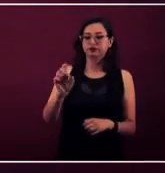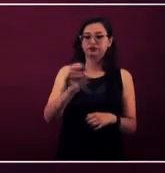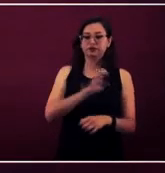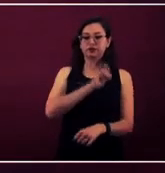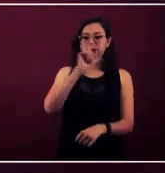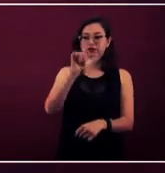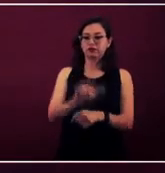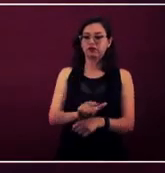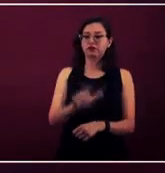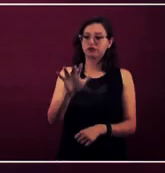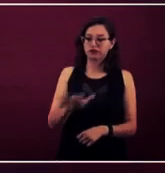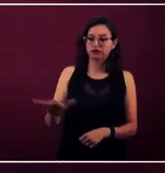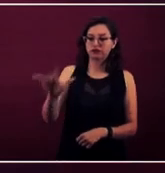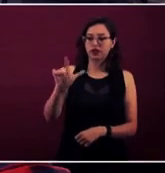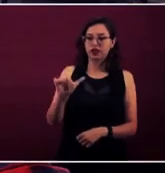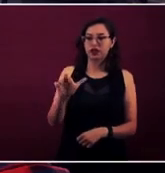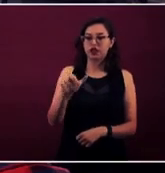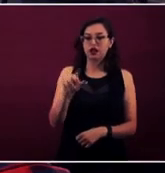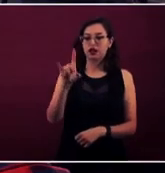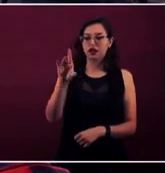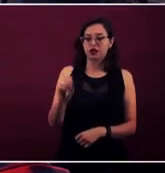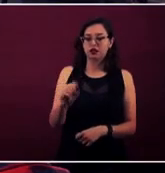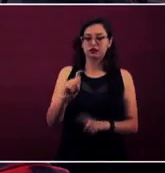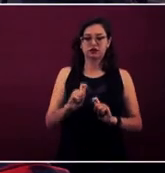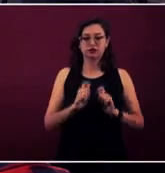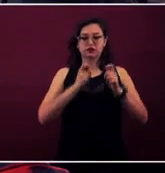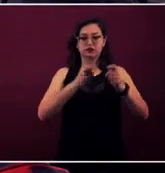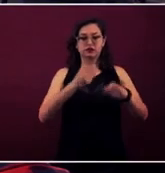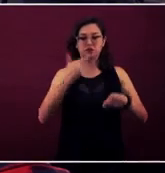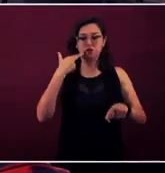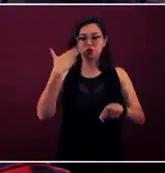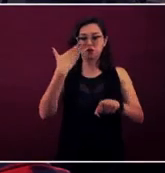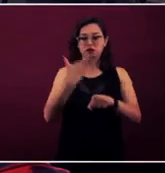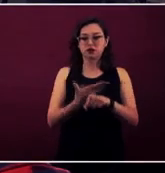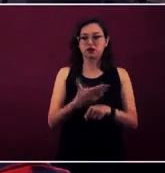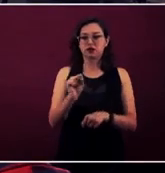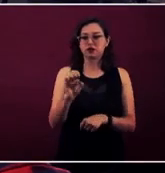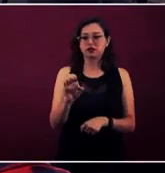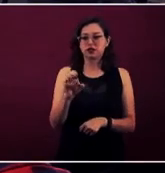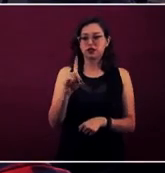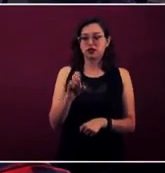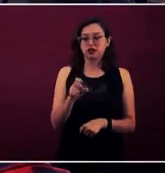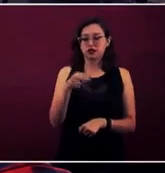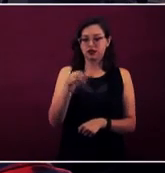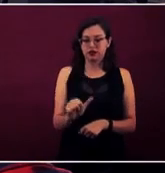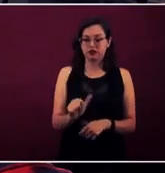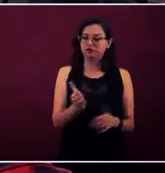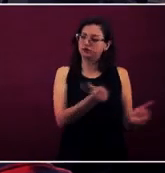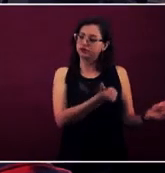para Laredo, que está a cargo de la Secretaría de la Defensa, y logramos